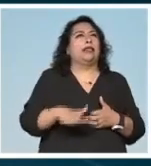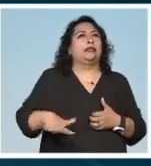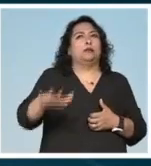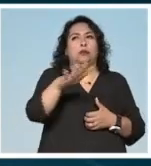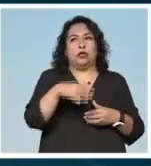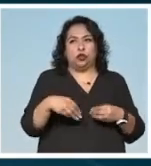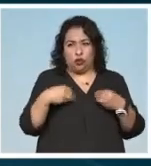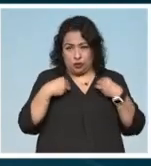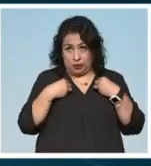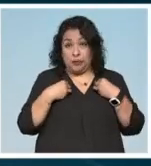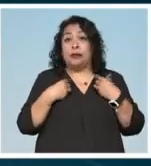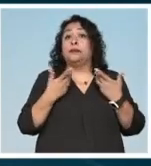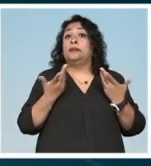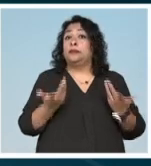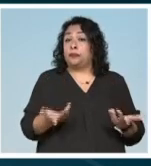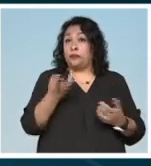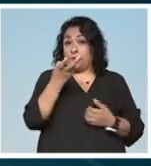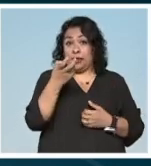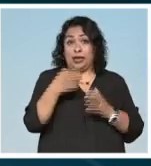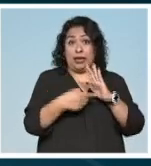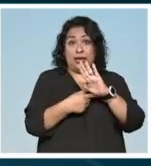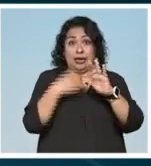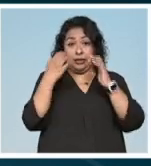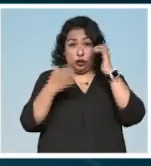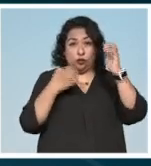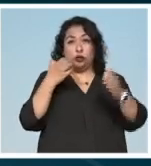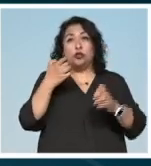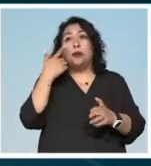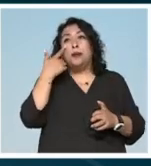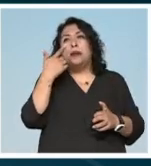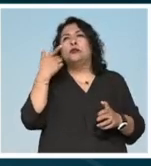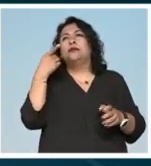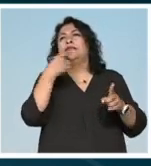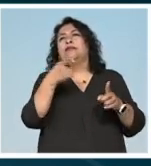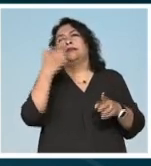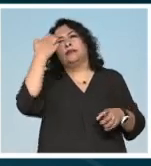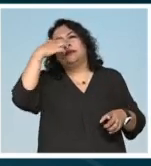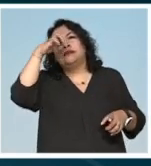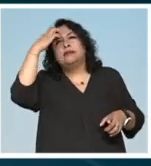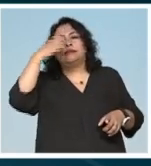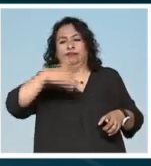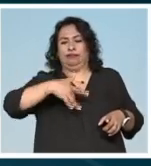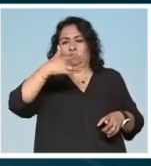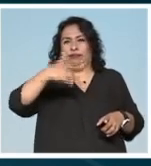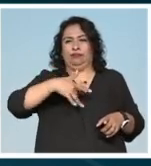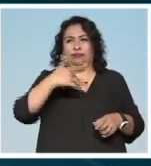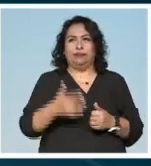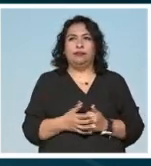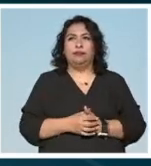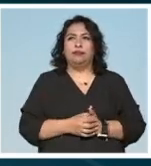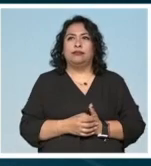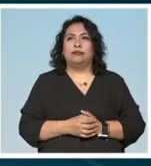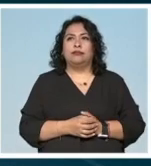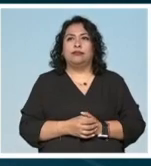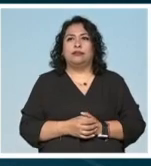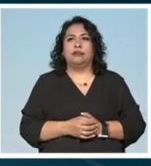habitan. En ese sentido, la muestra es un recorrido que se enfoca en la experiencia y las sensaciones.